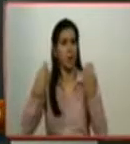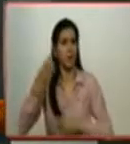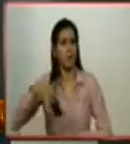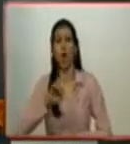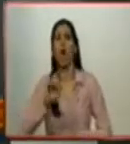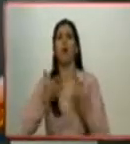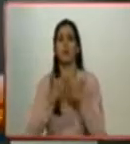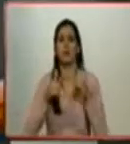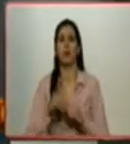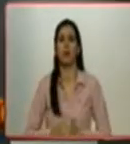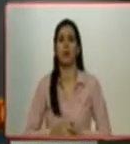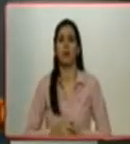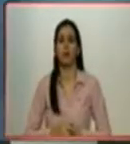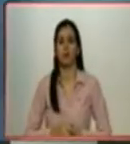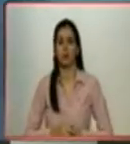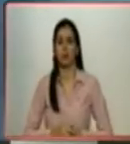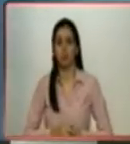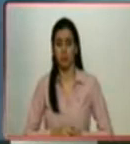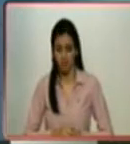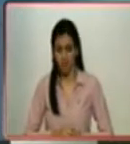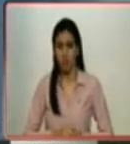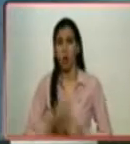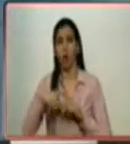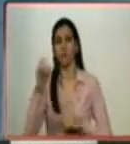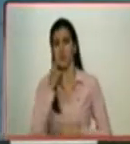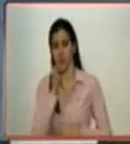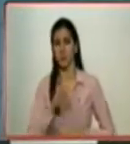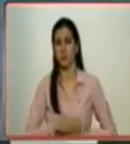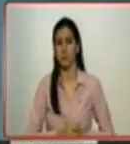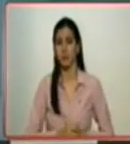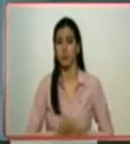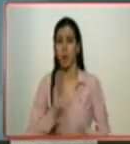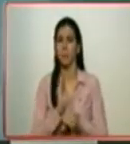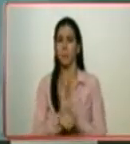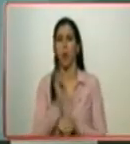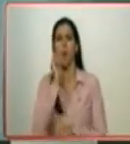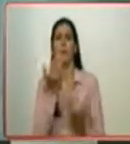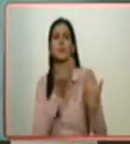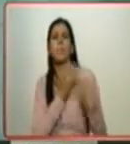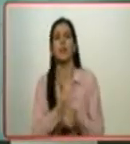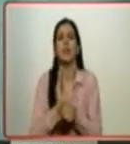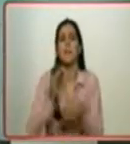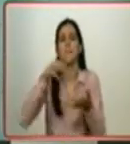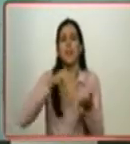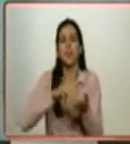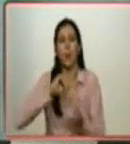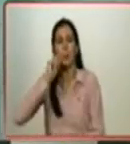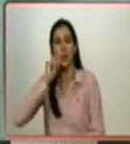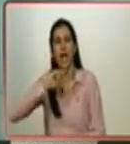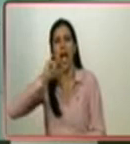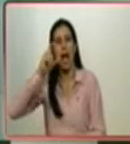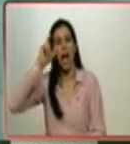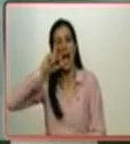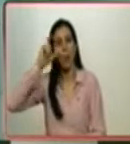nombre de la seguridad ciudadana. En otras informaciones, el protector del Estado Miranda, Elías Agua Milano, conjuntamente con la ministra